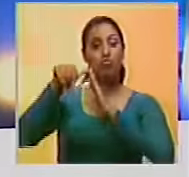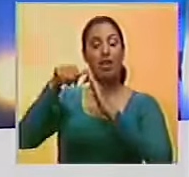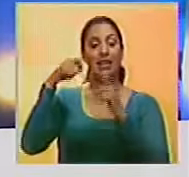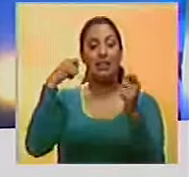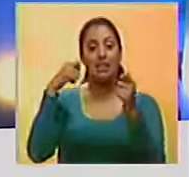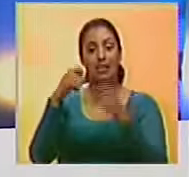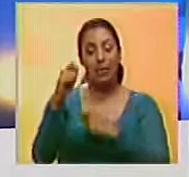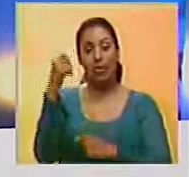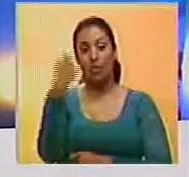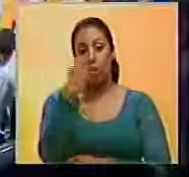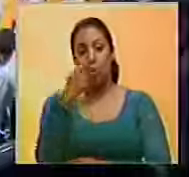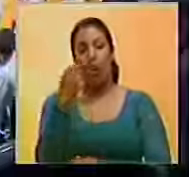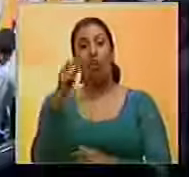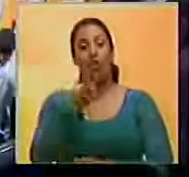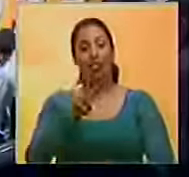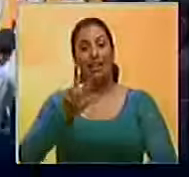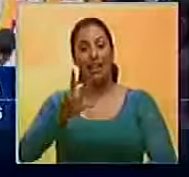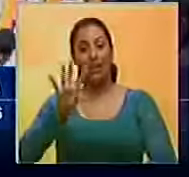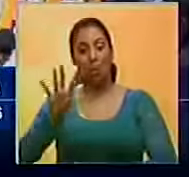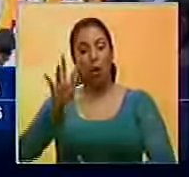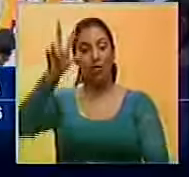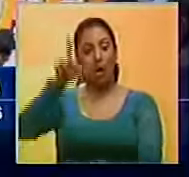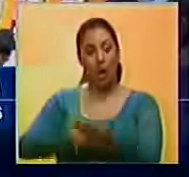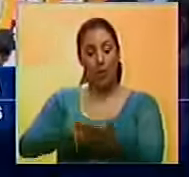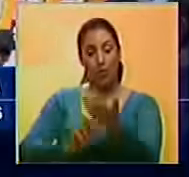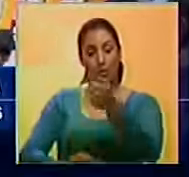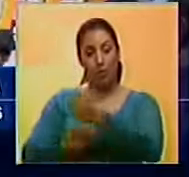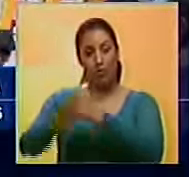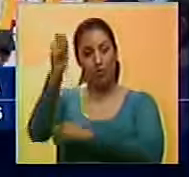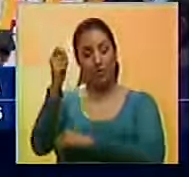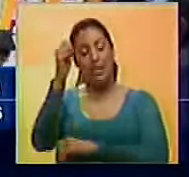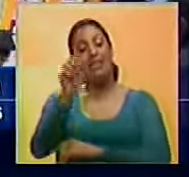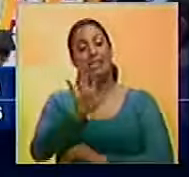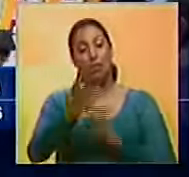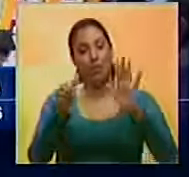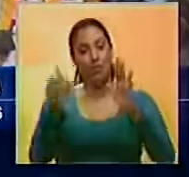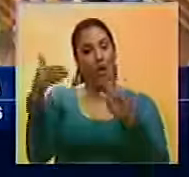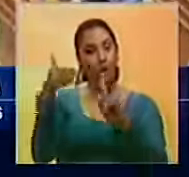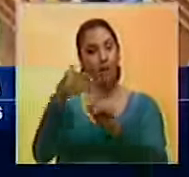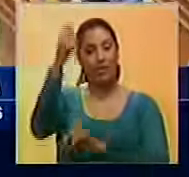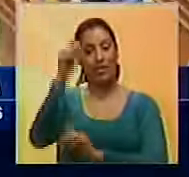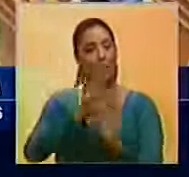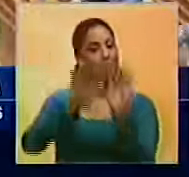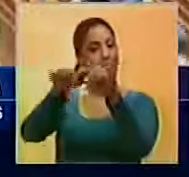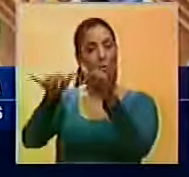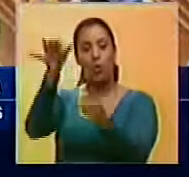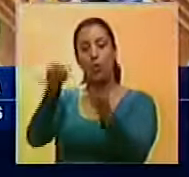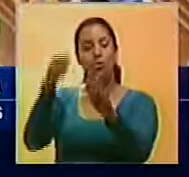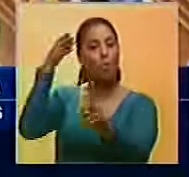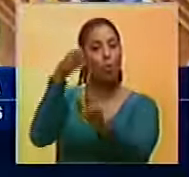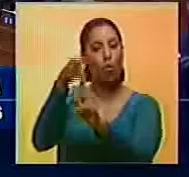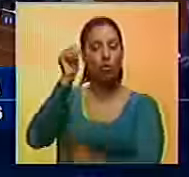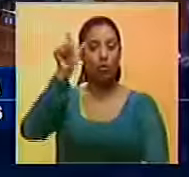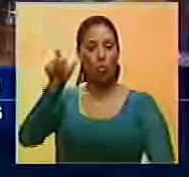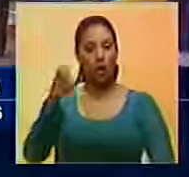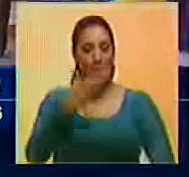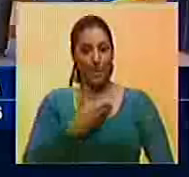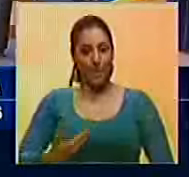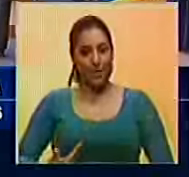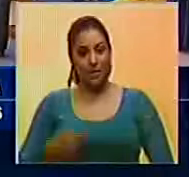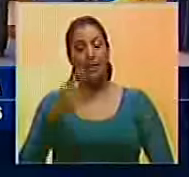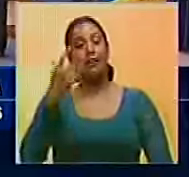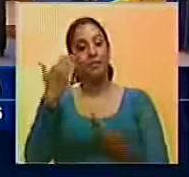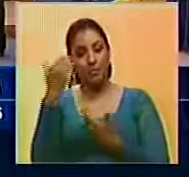tráfico de influencias. Con 234 votos a favor y 56 en contra, los diputados avalaron el juicio político contra Park. De